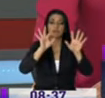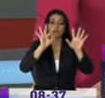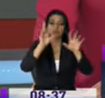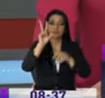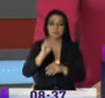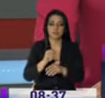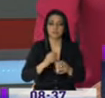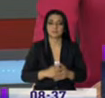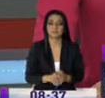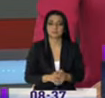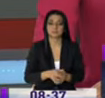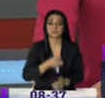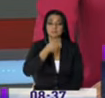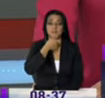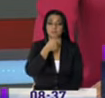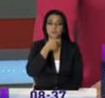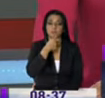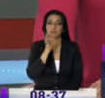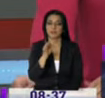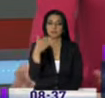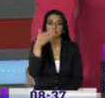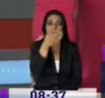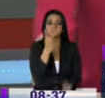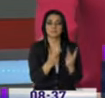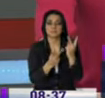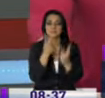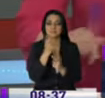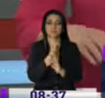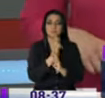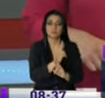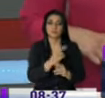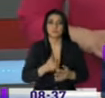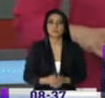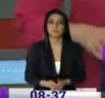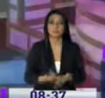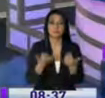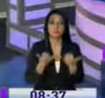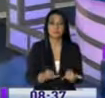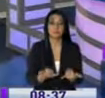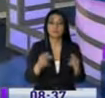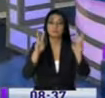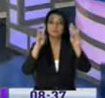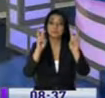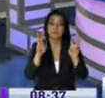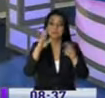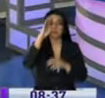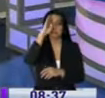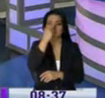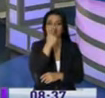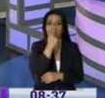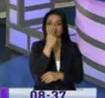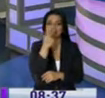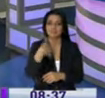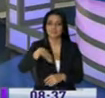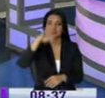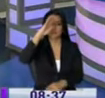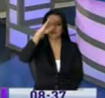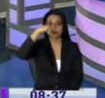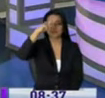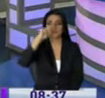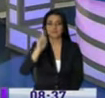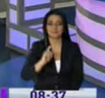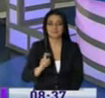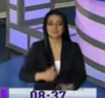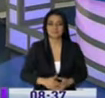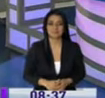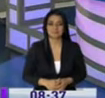099-44-37830. Nuestros reporteros están prestos para contestarles. Y ahora es momento de nuestro segmento de buen humor con el querido Capi